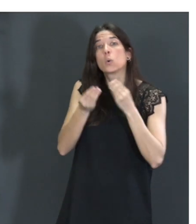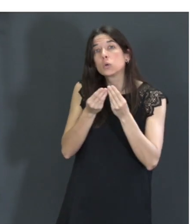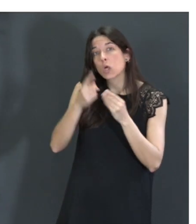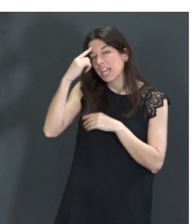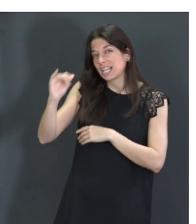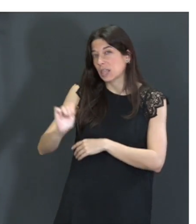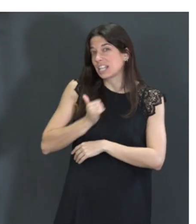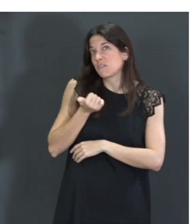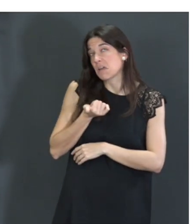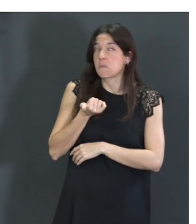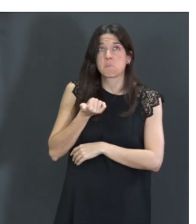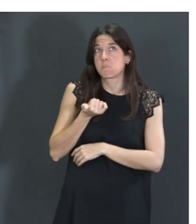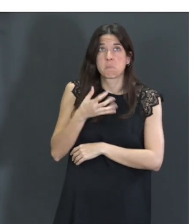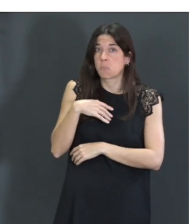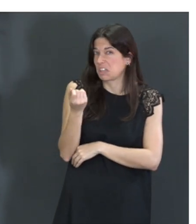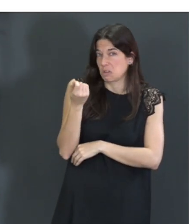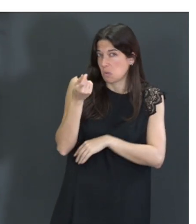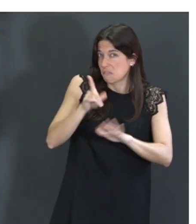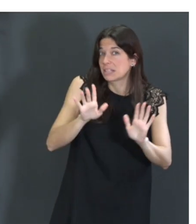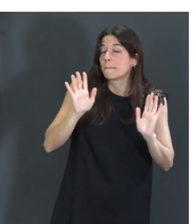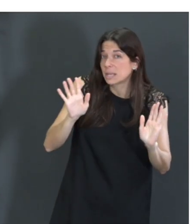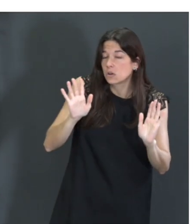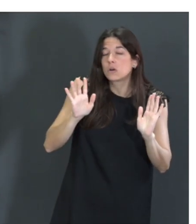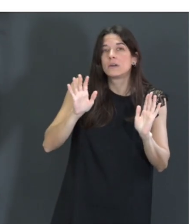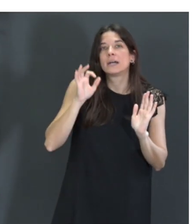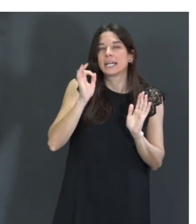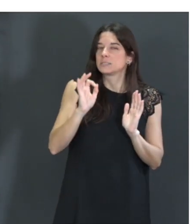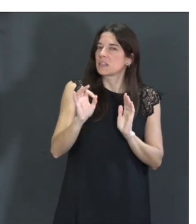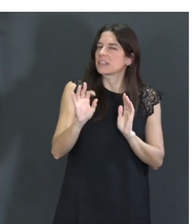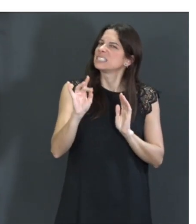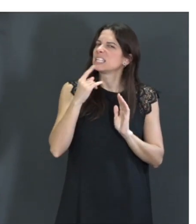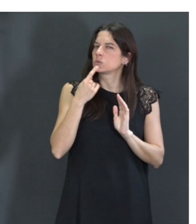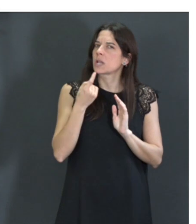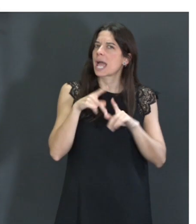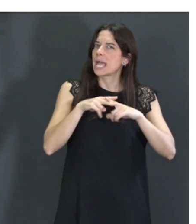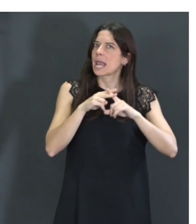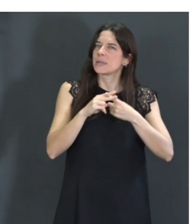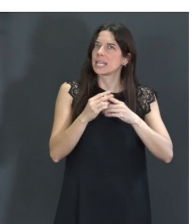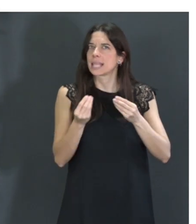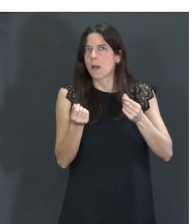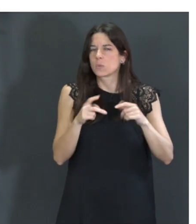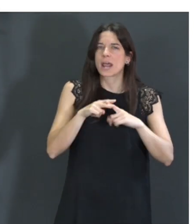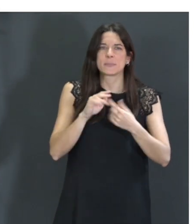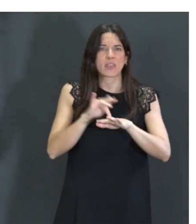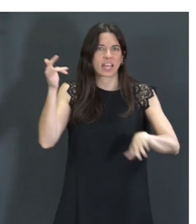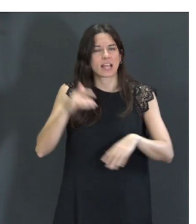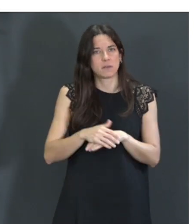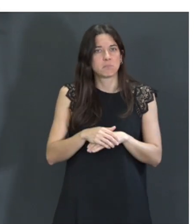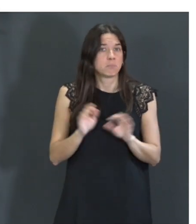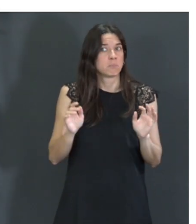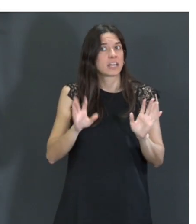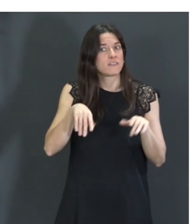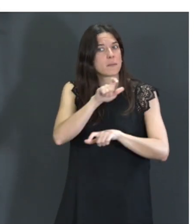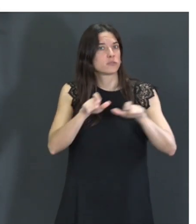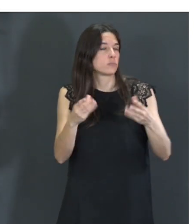inteligencia artificial, pero sí que va a ser una herramienta al final digital de la que se pueden beneficiar